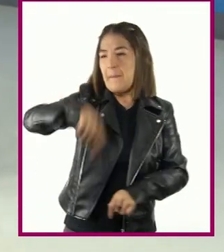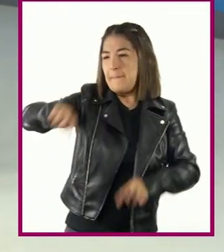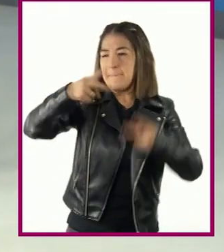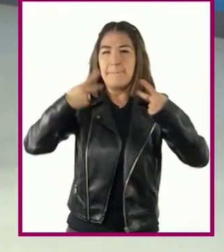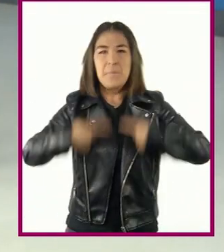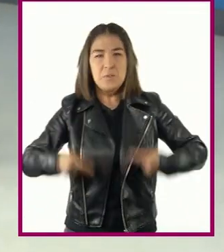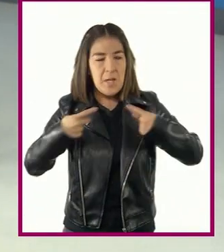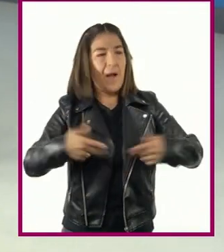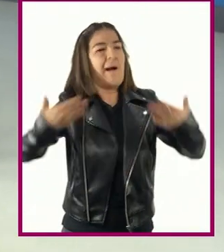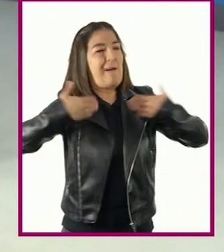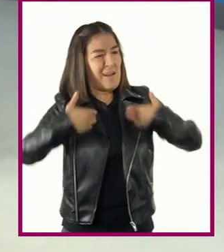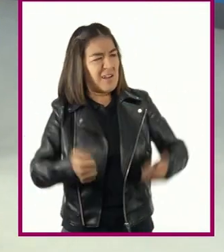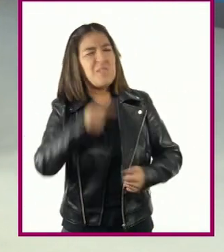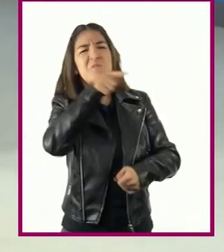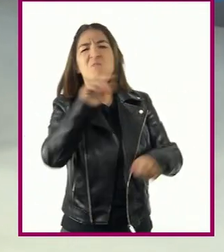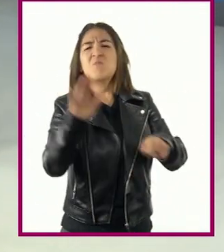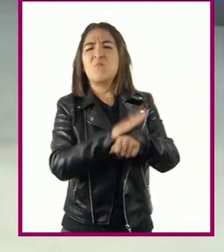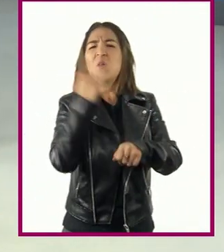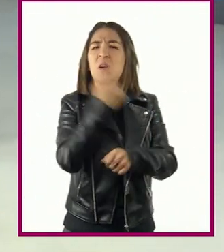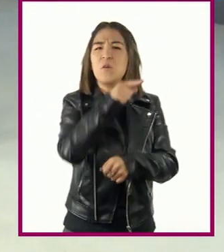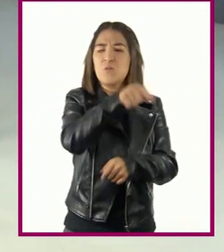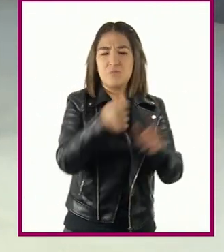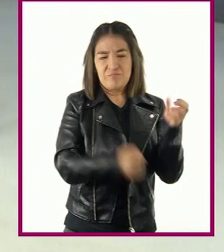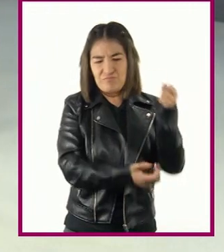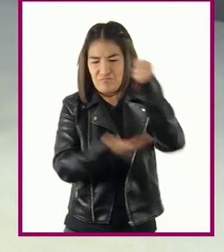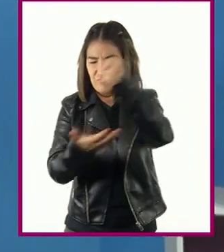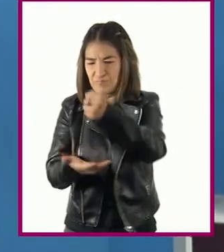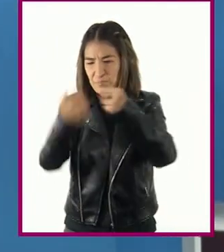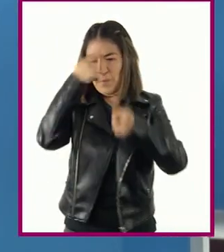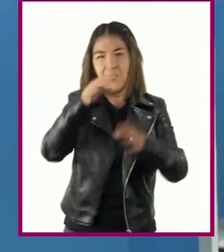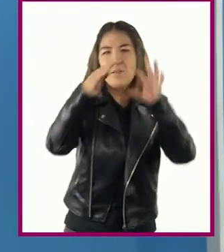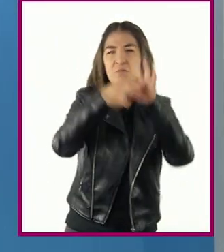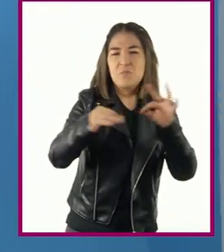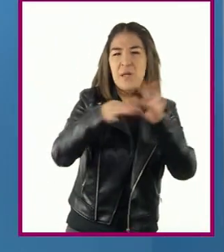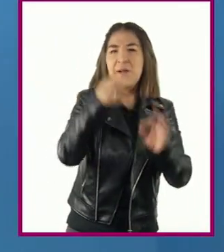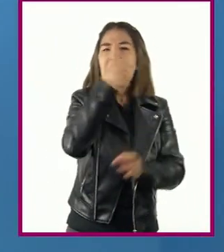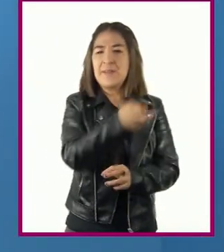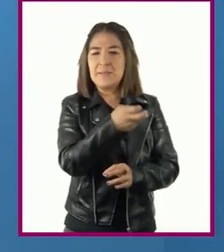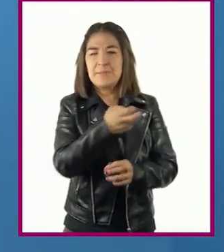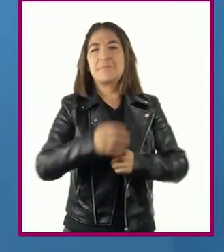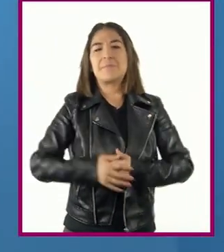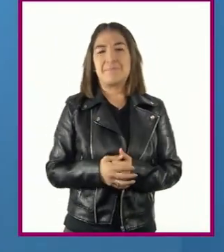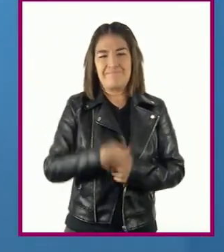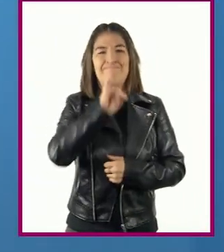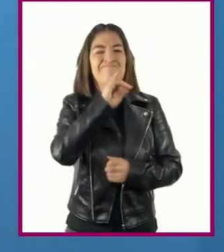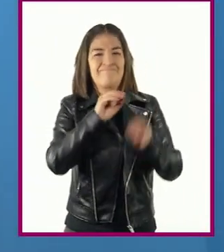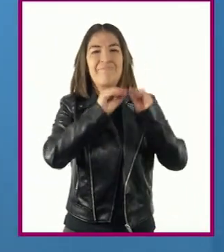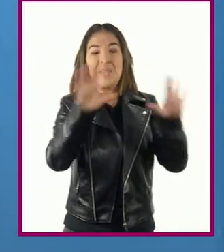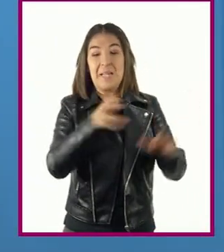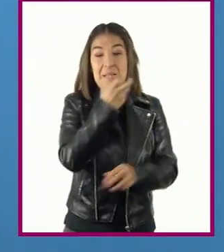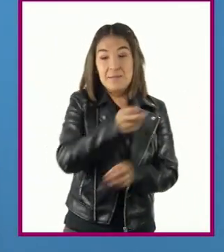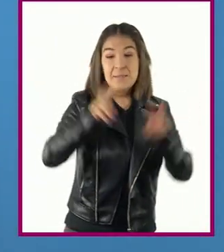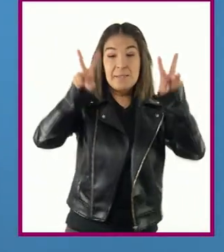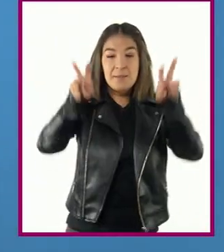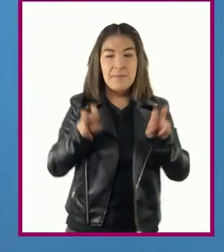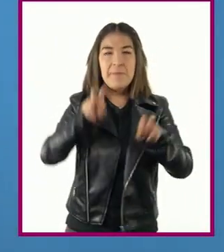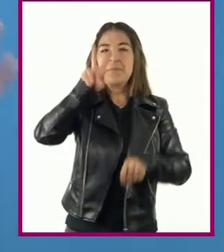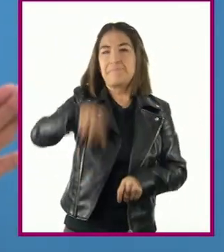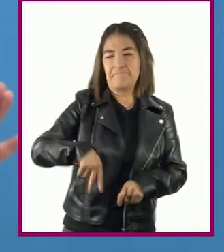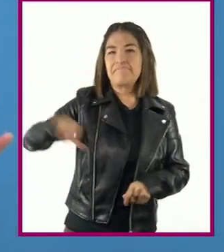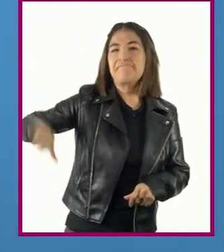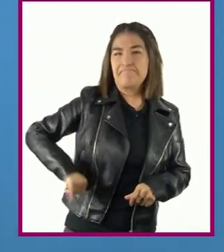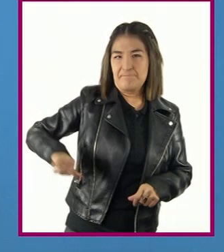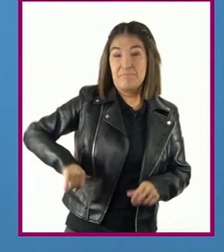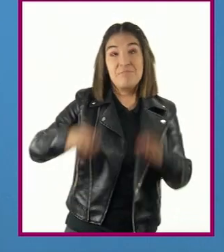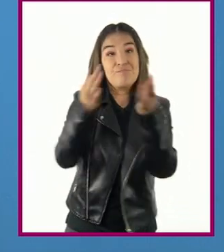los fundamentos jurídicos de la rendición de cuentas. Claro, maestro. Es un tema muy interesante y